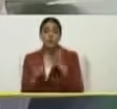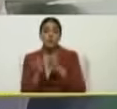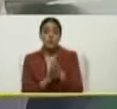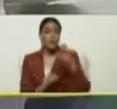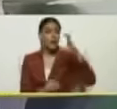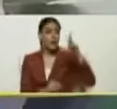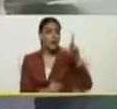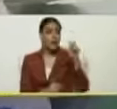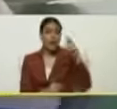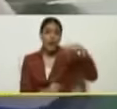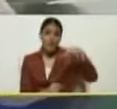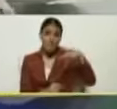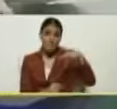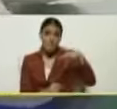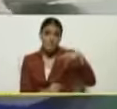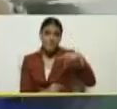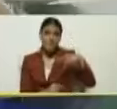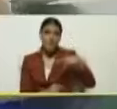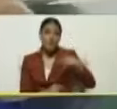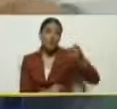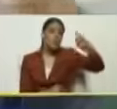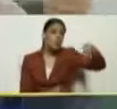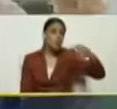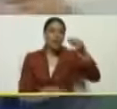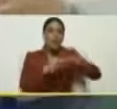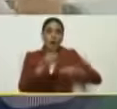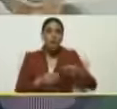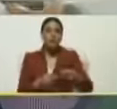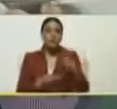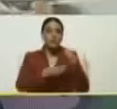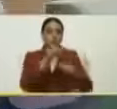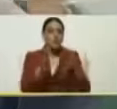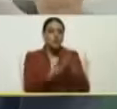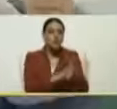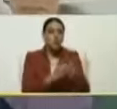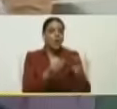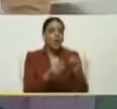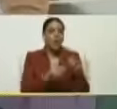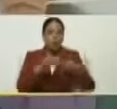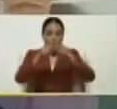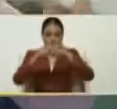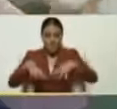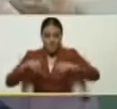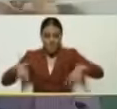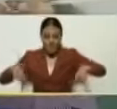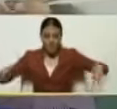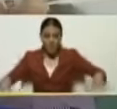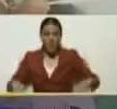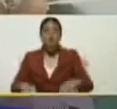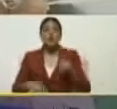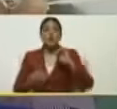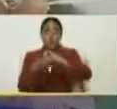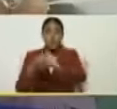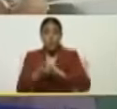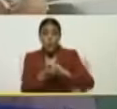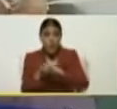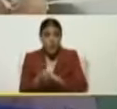comités locales, y ustedes me van haciendo los circuitos de distribución en Trujillo, en Mérida,